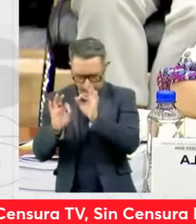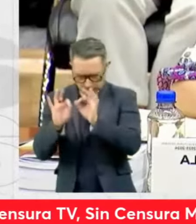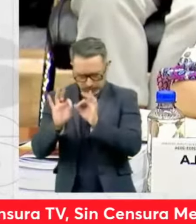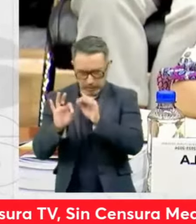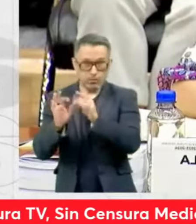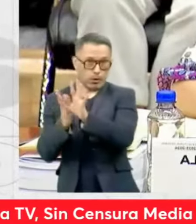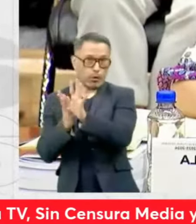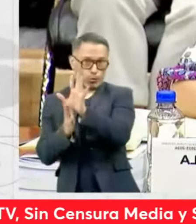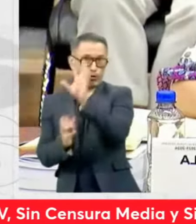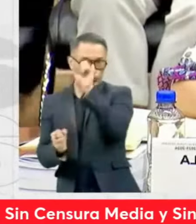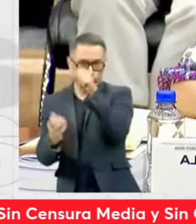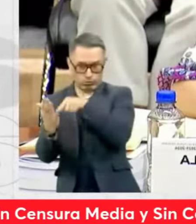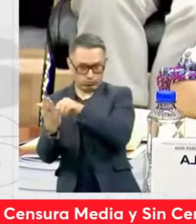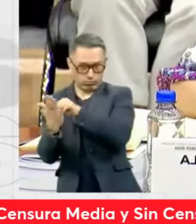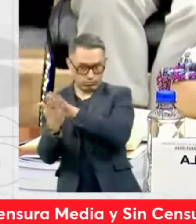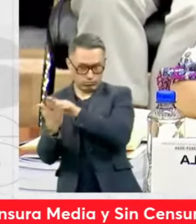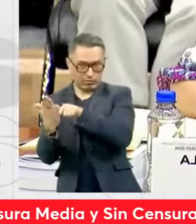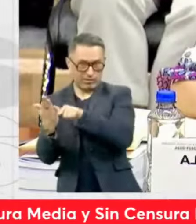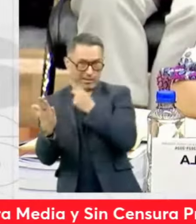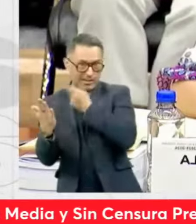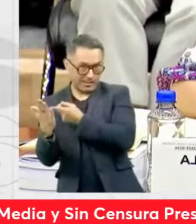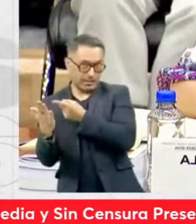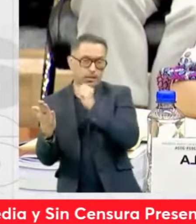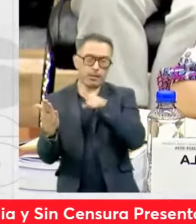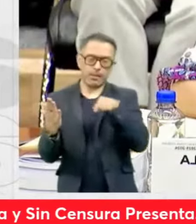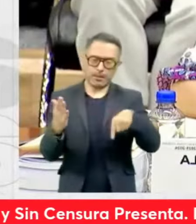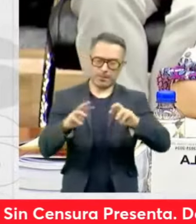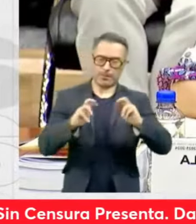Constitución y el acuerdo de este Consejo General